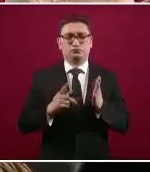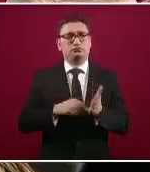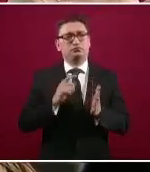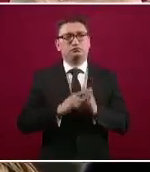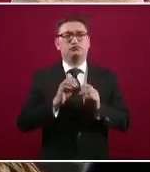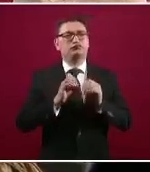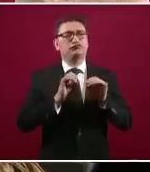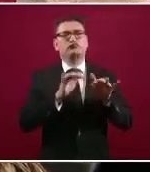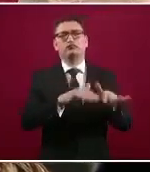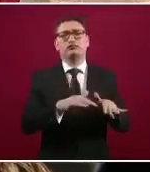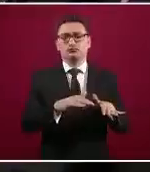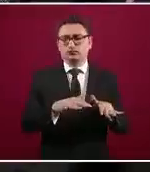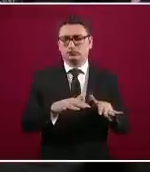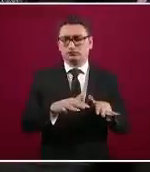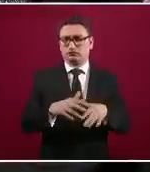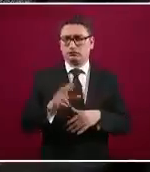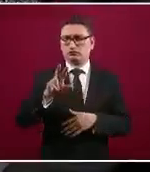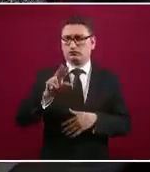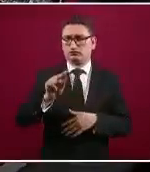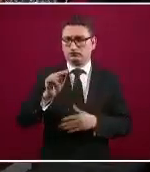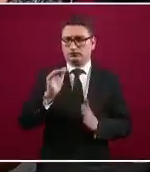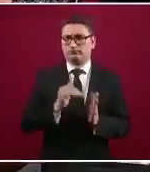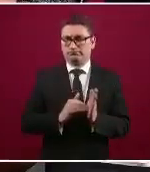cerca de 80,000